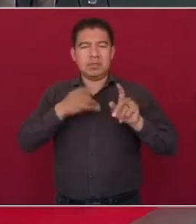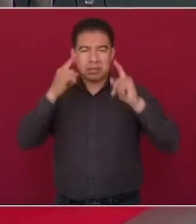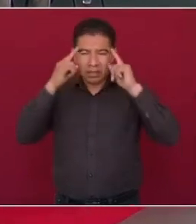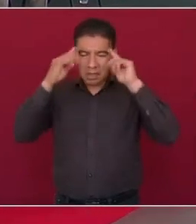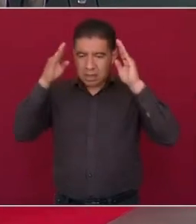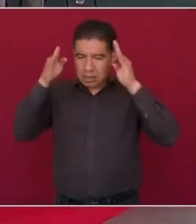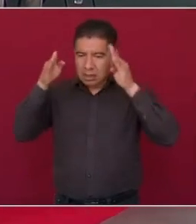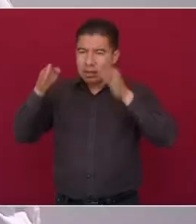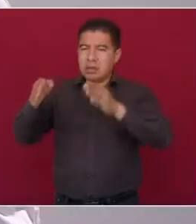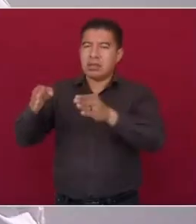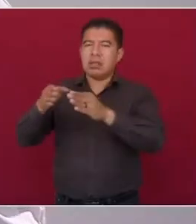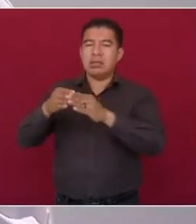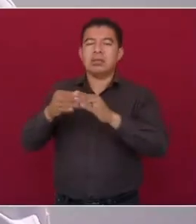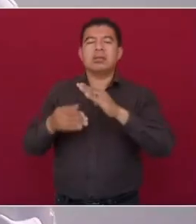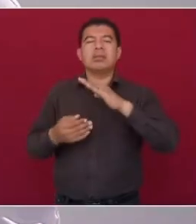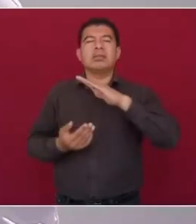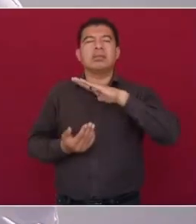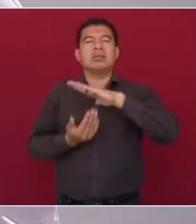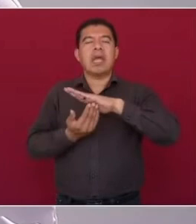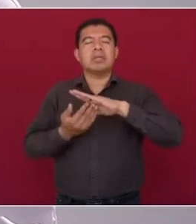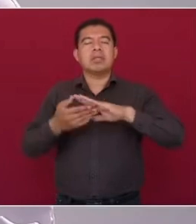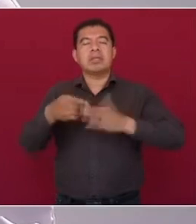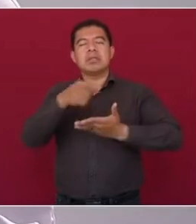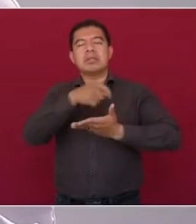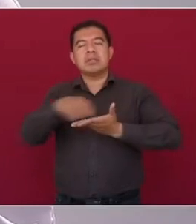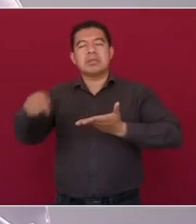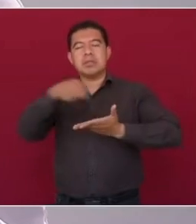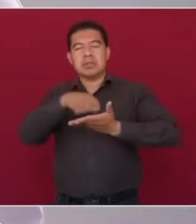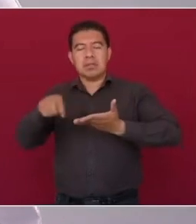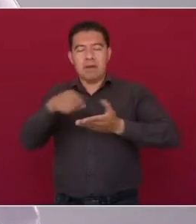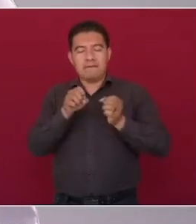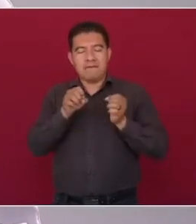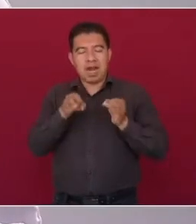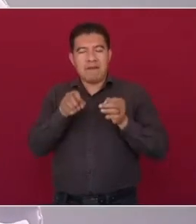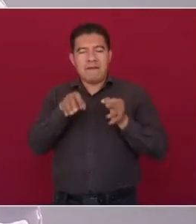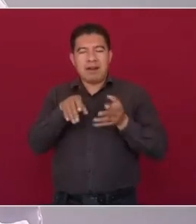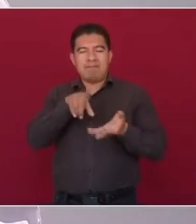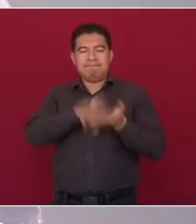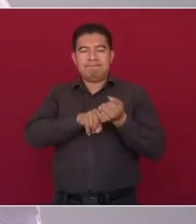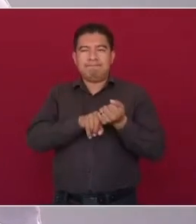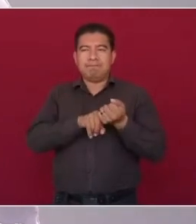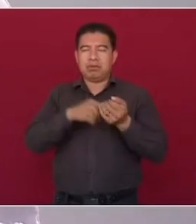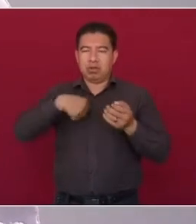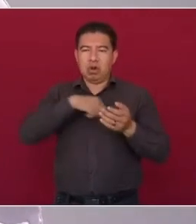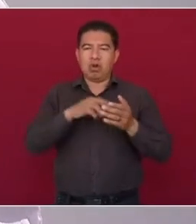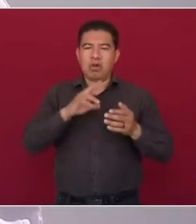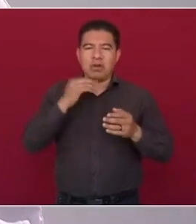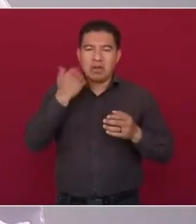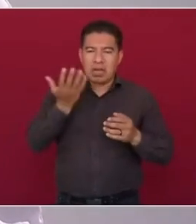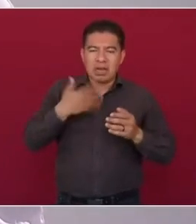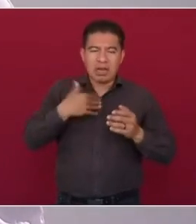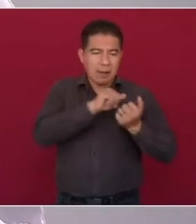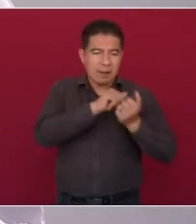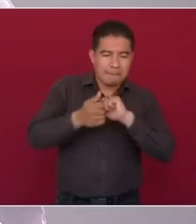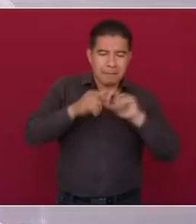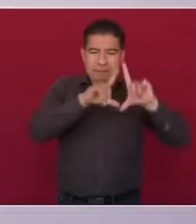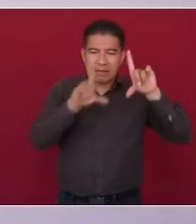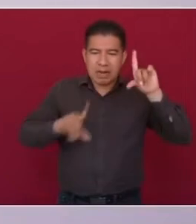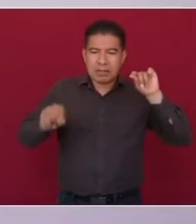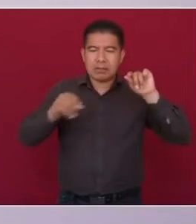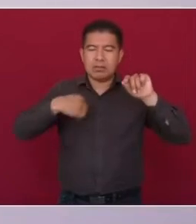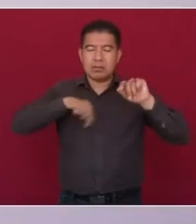estar mucho tiempo en el escritorio, y en épocas de transformación no es